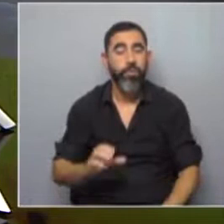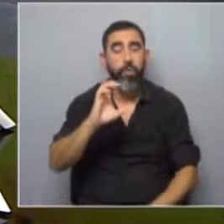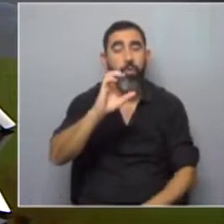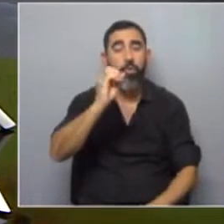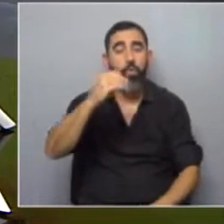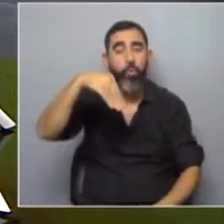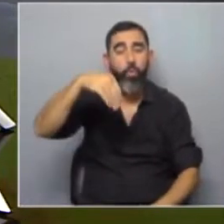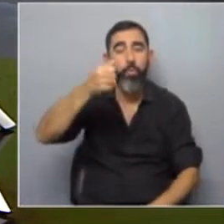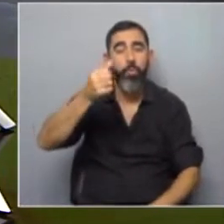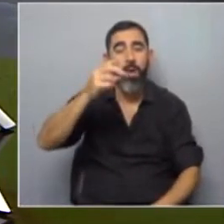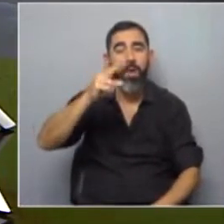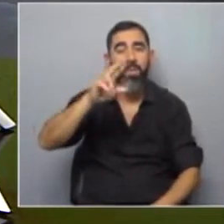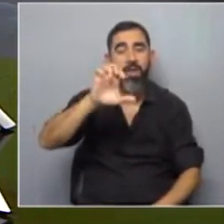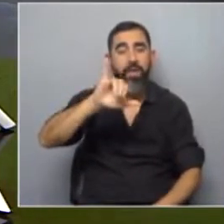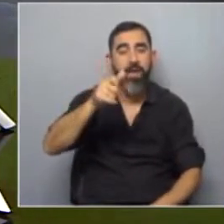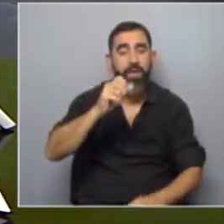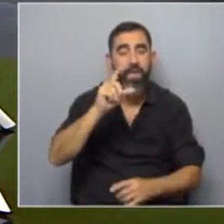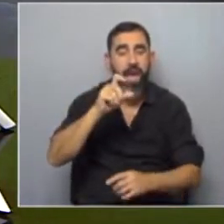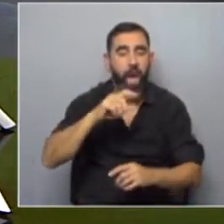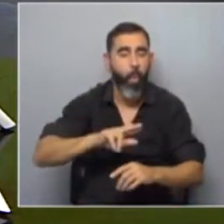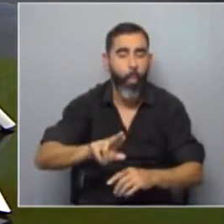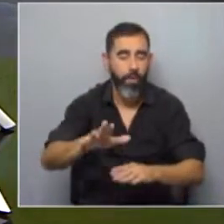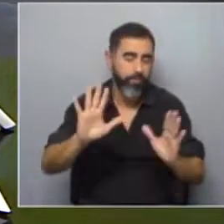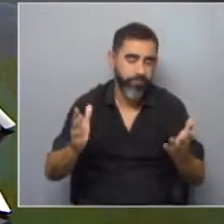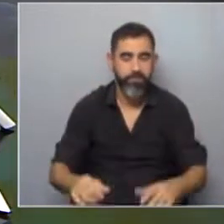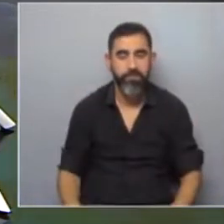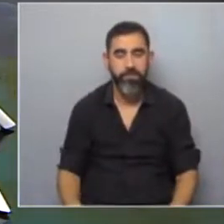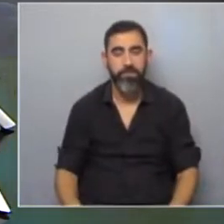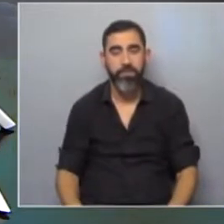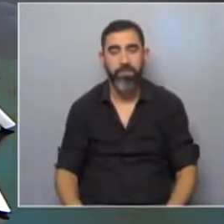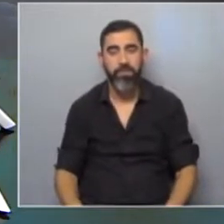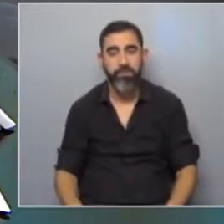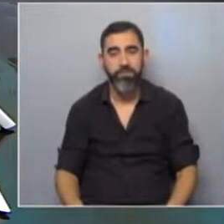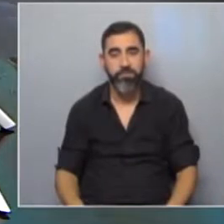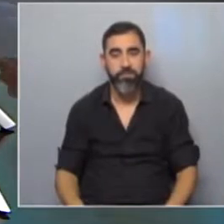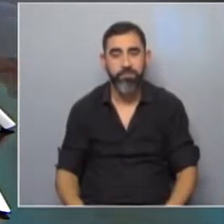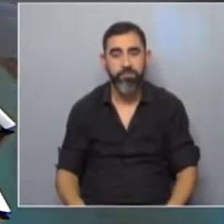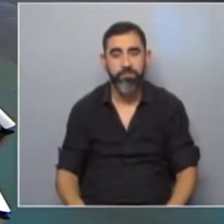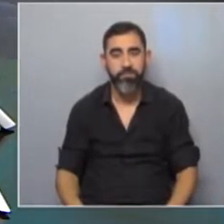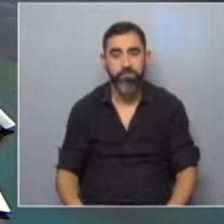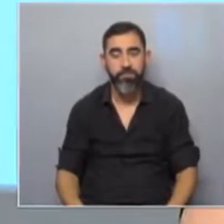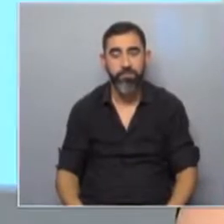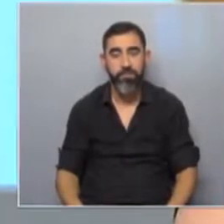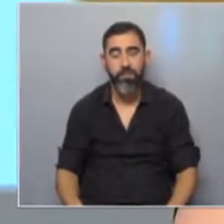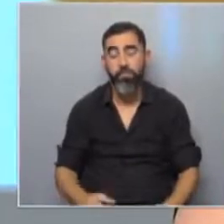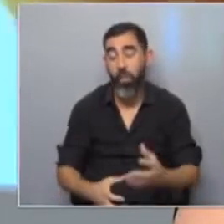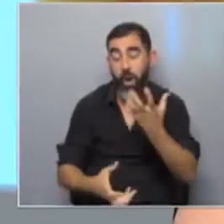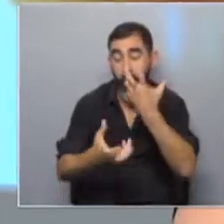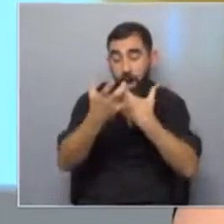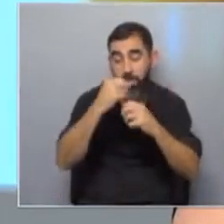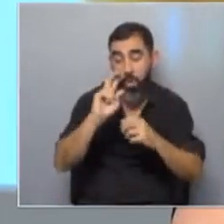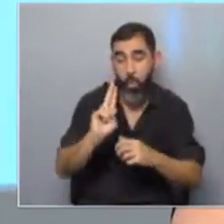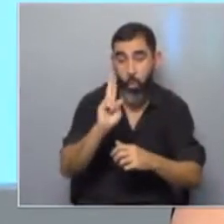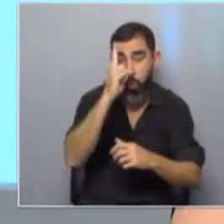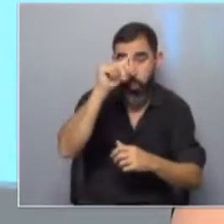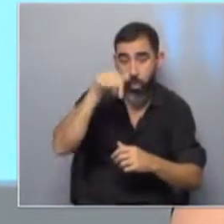hayamos tratado en el primer libro que sepamos que se extinguió localmente. Hay algunas que no sabemos ni siquiera si estaban presentes, hablando del yapoc, por